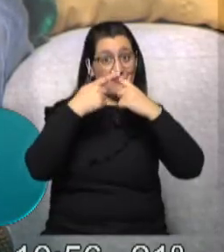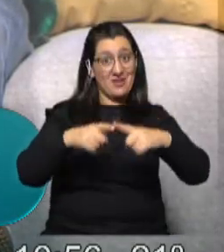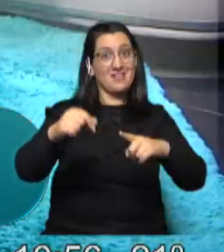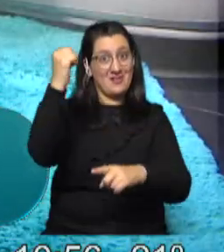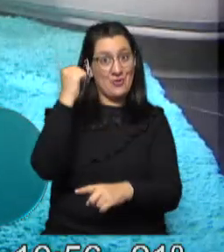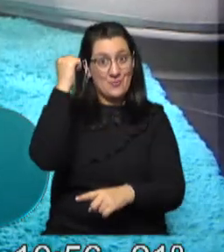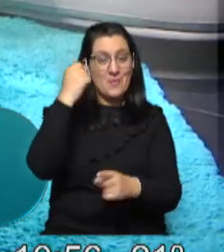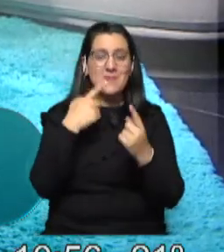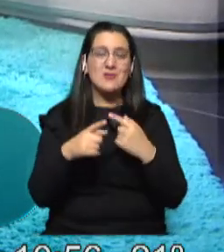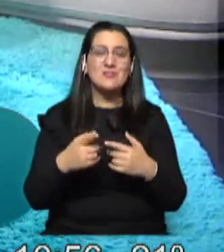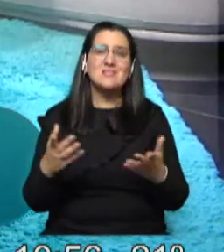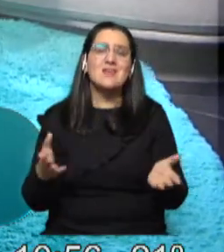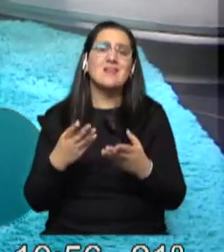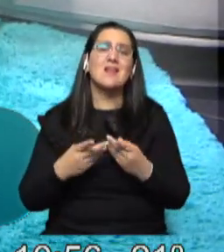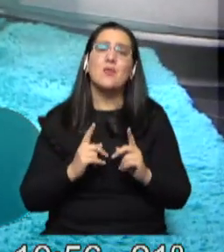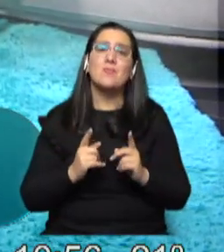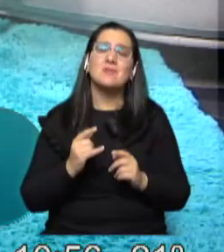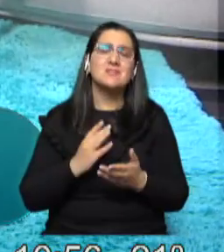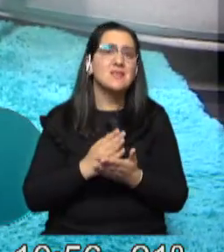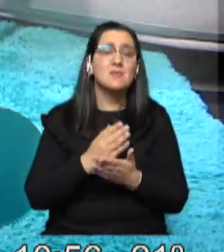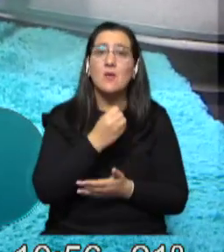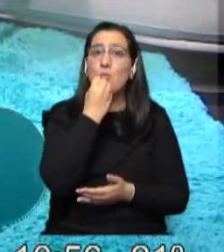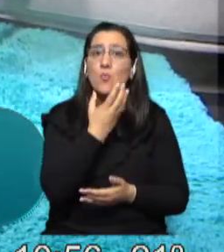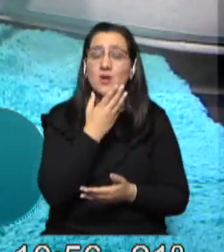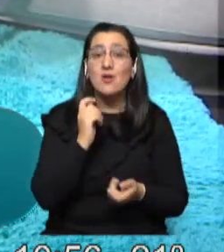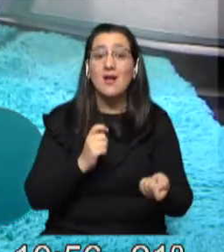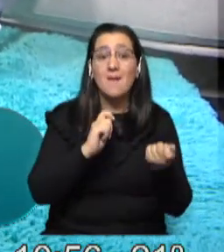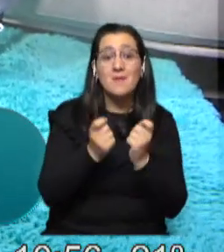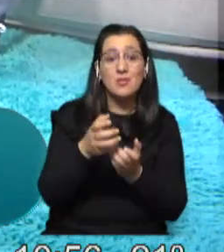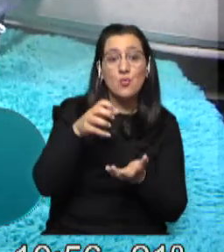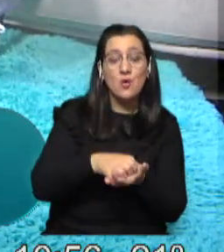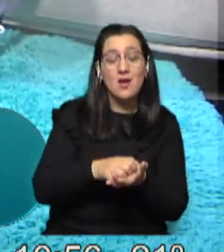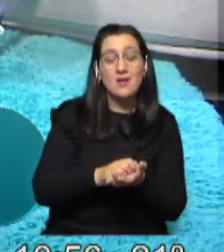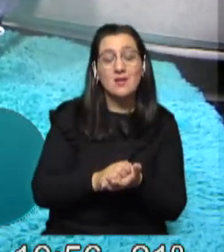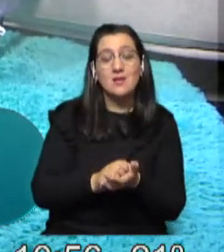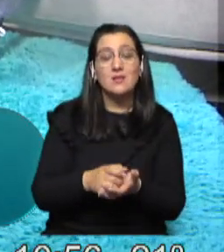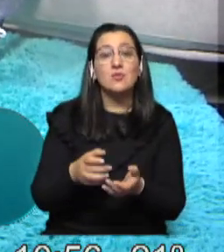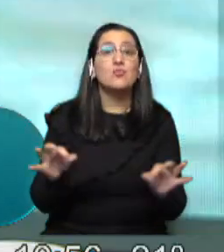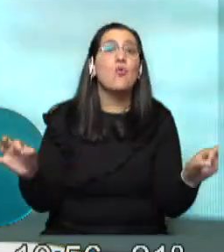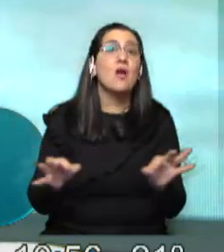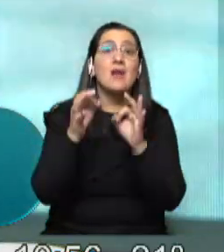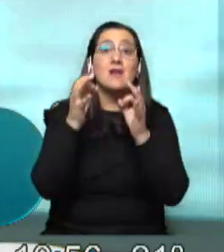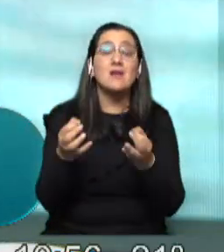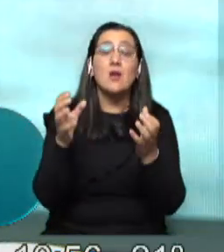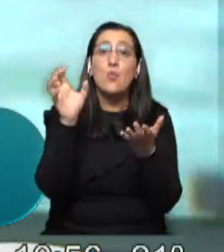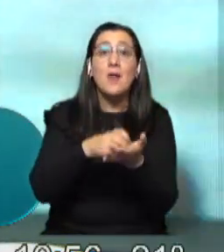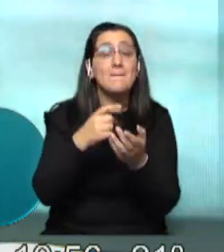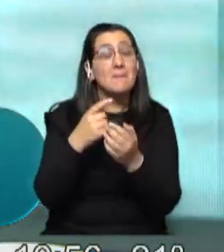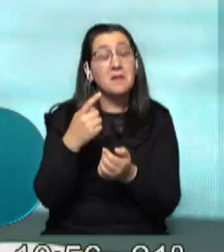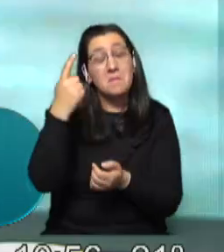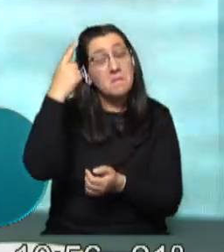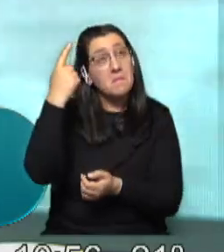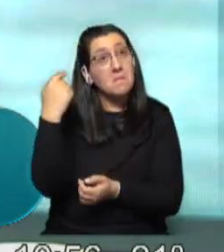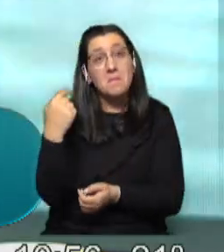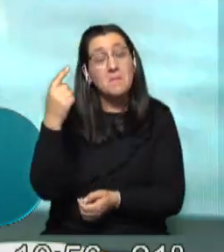Pero igual se genera lo mismo, ¿no? Siempre está bueno ir cambiando de escenario, tocar en el lugar menos pensado y sale la magia, sale la